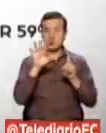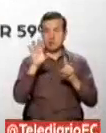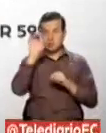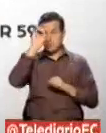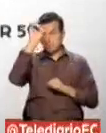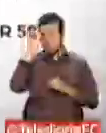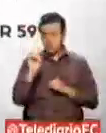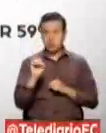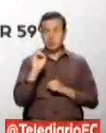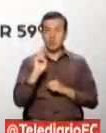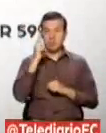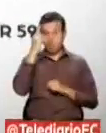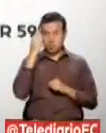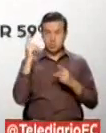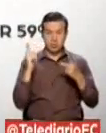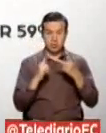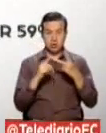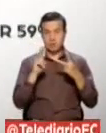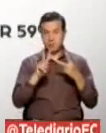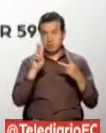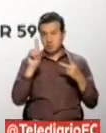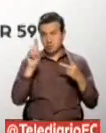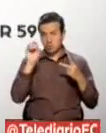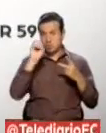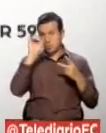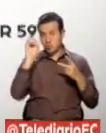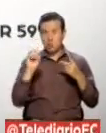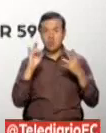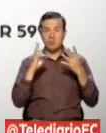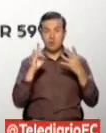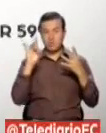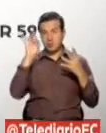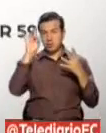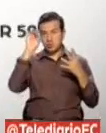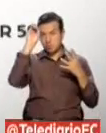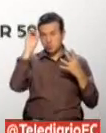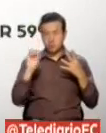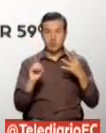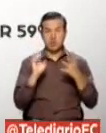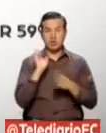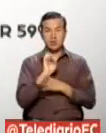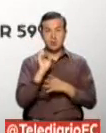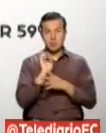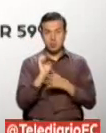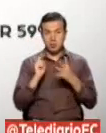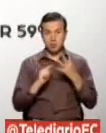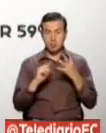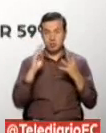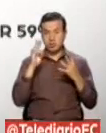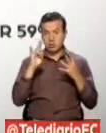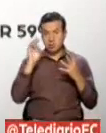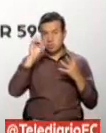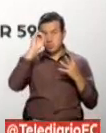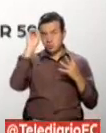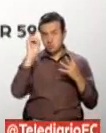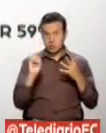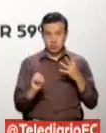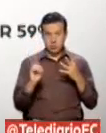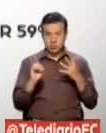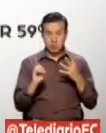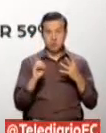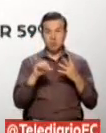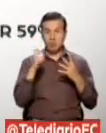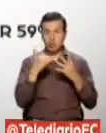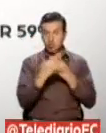26%, Uruguay le sigue con el 21%, Bolivia 18% y Ecuador se ubica con el 17%. Lejos